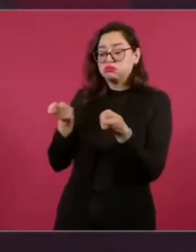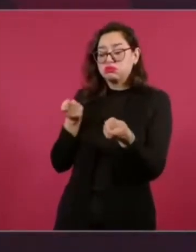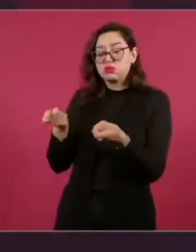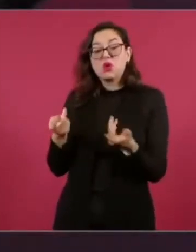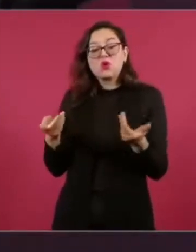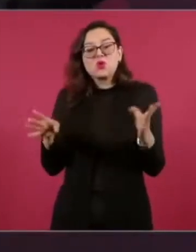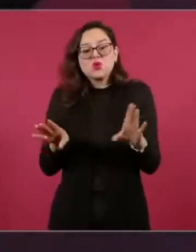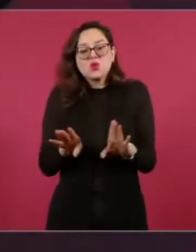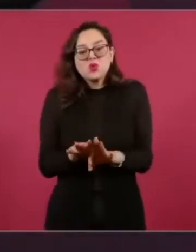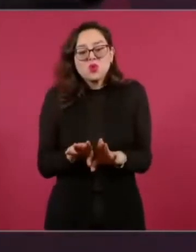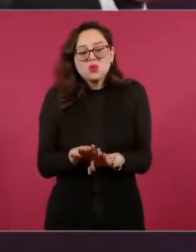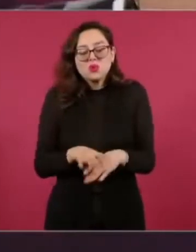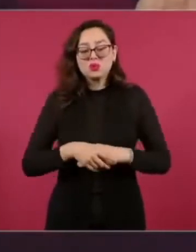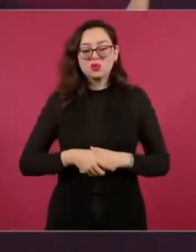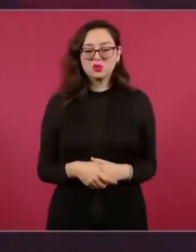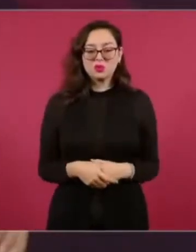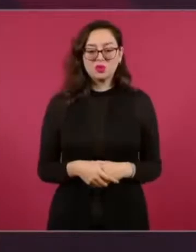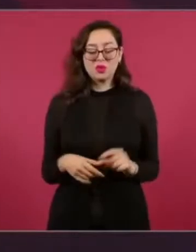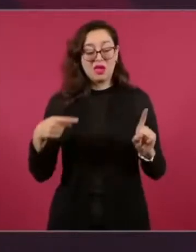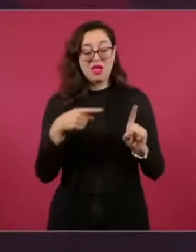sea el jefe de todos.